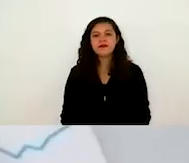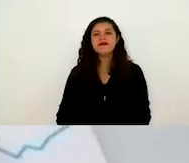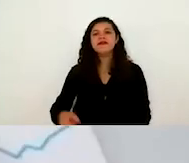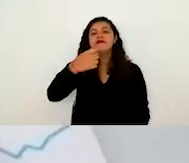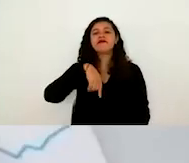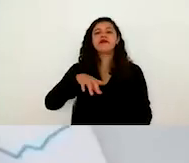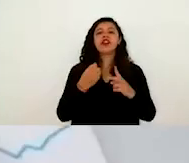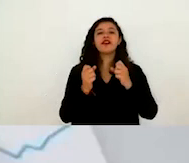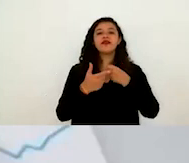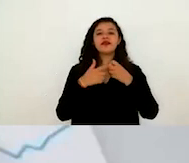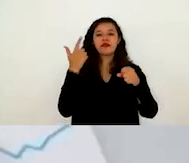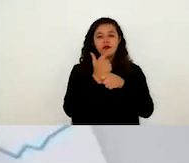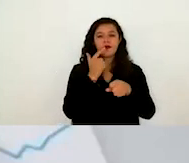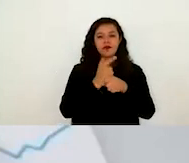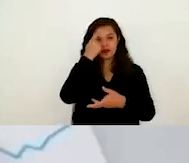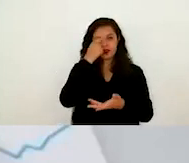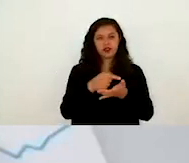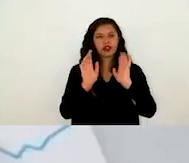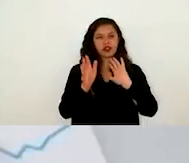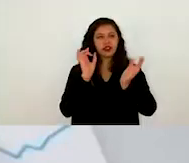creo que se los hicieron llegar